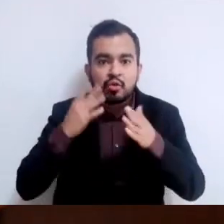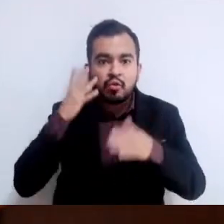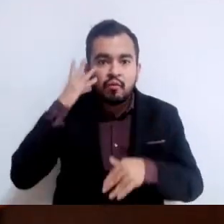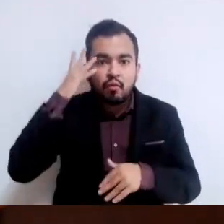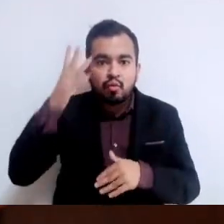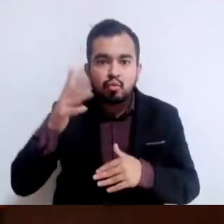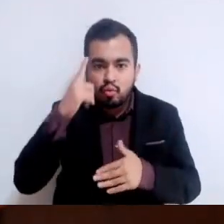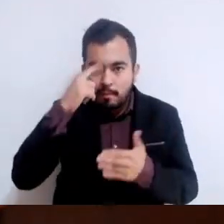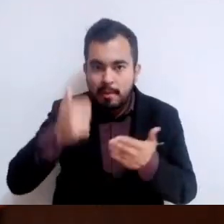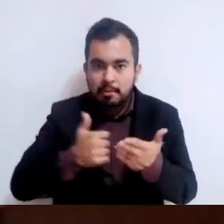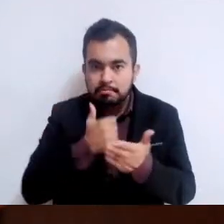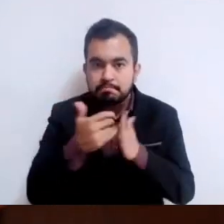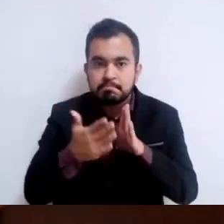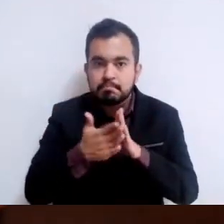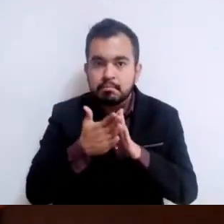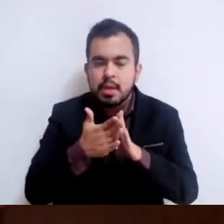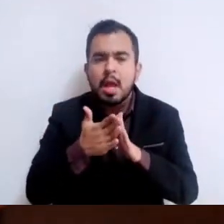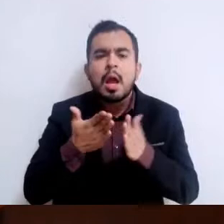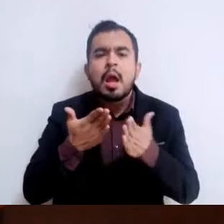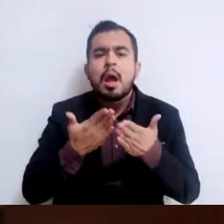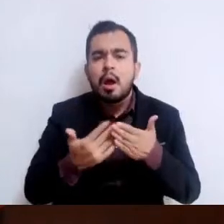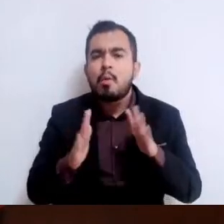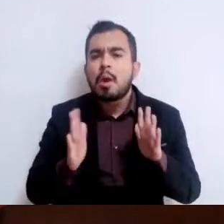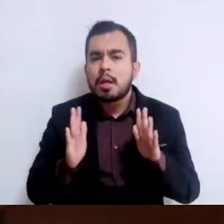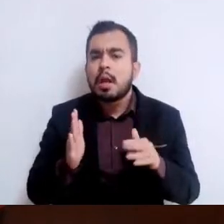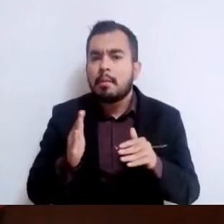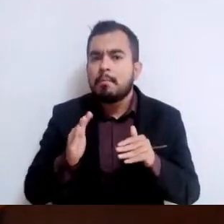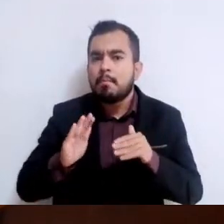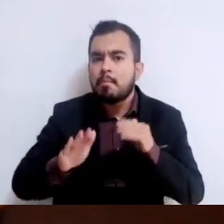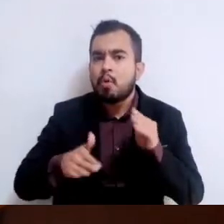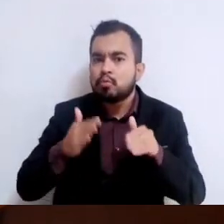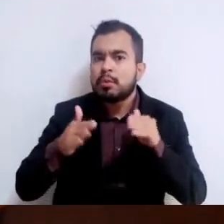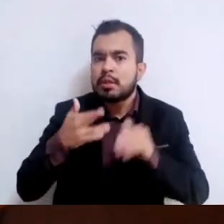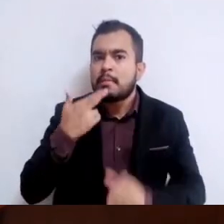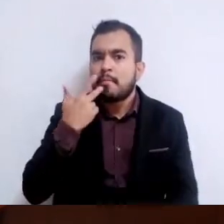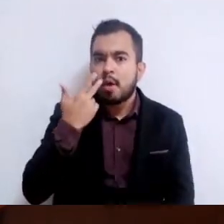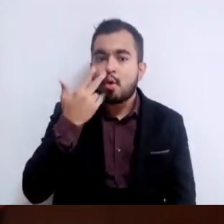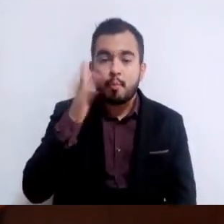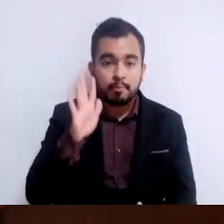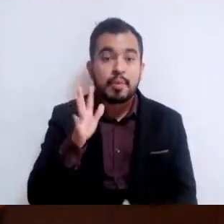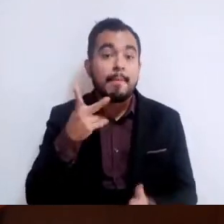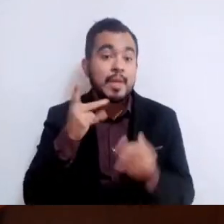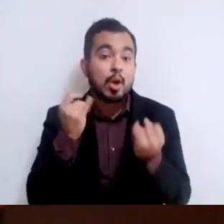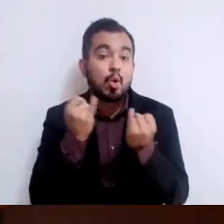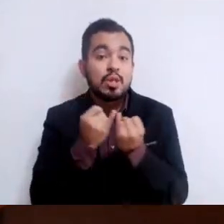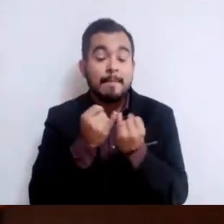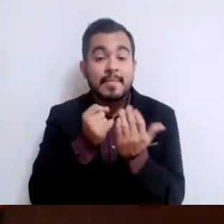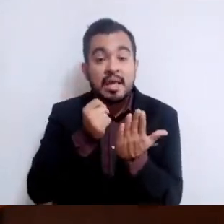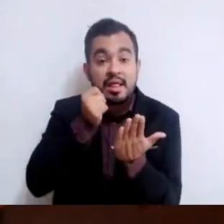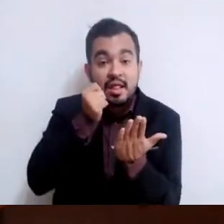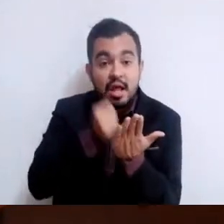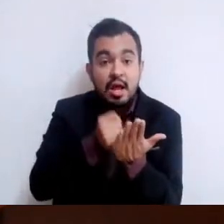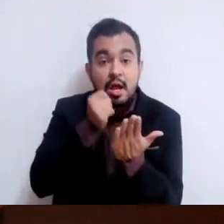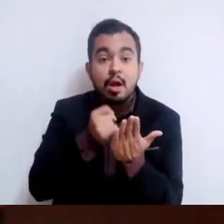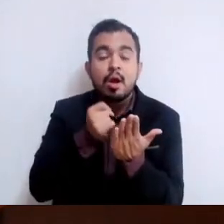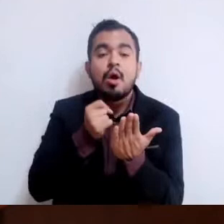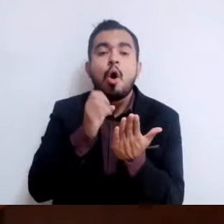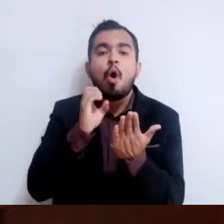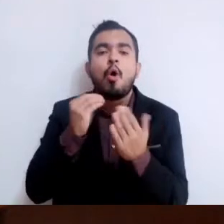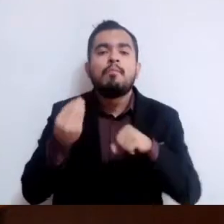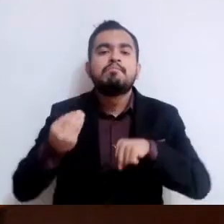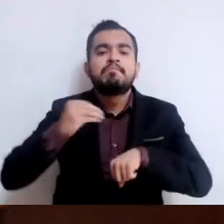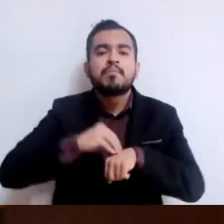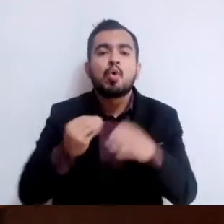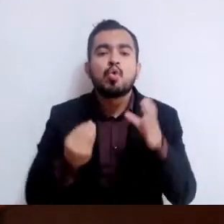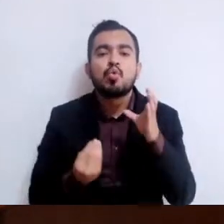un foco de prosperidad, pero también el decreto por el que se autoriza o se crea más bien el